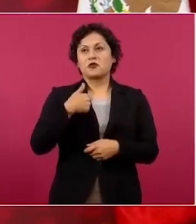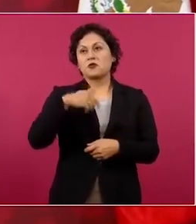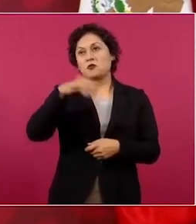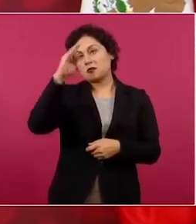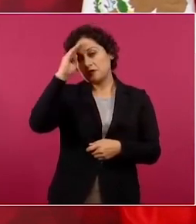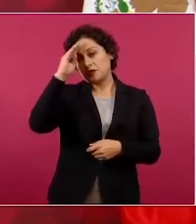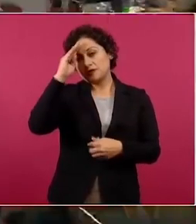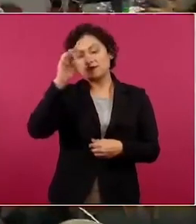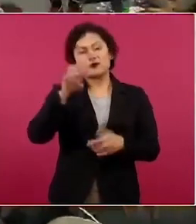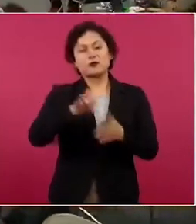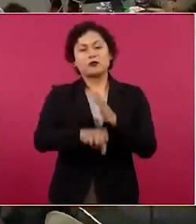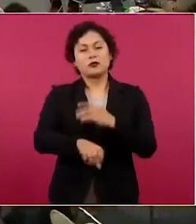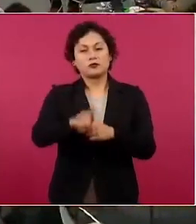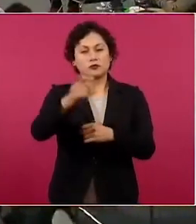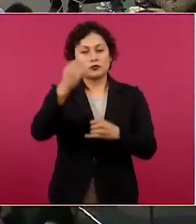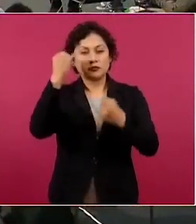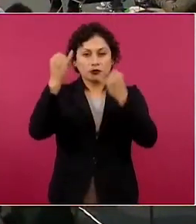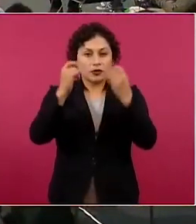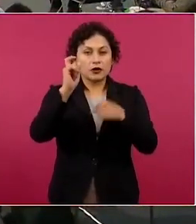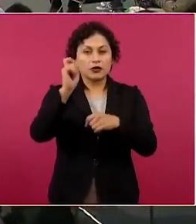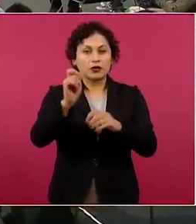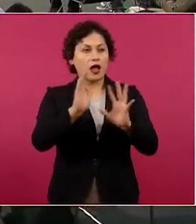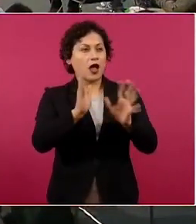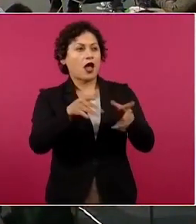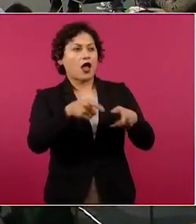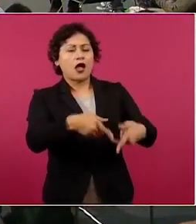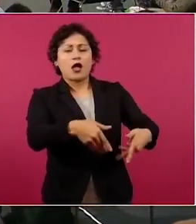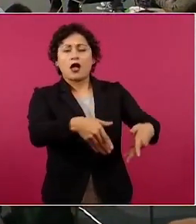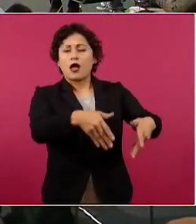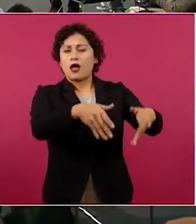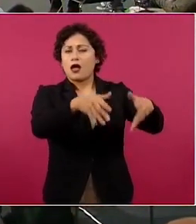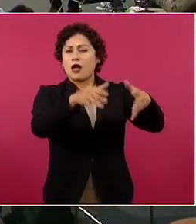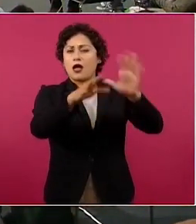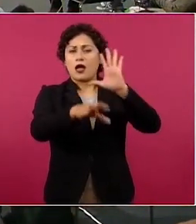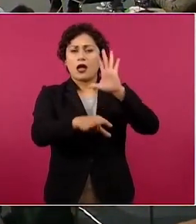queda eso ahí sin aclarar,